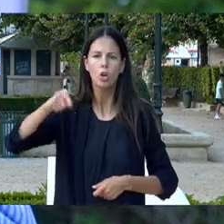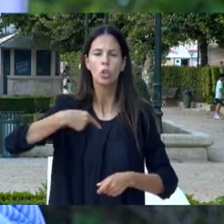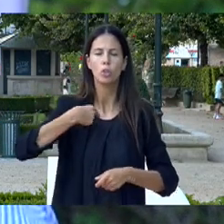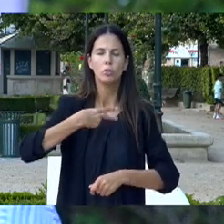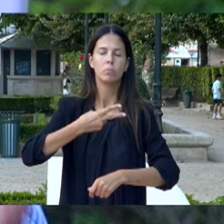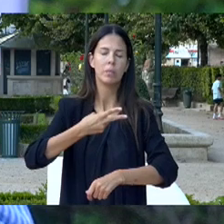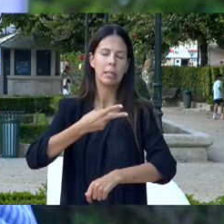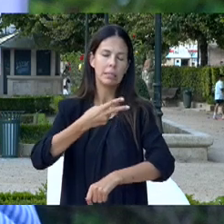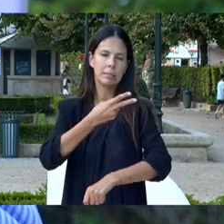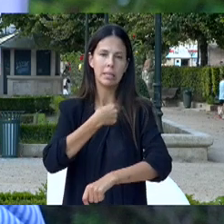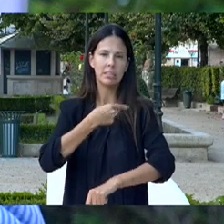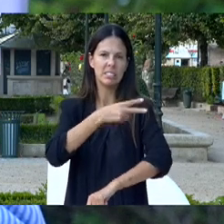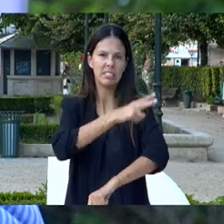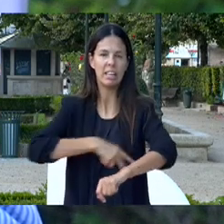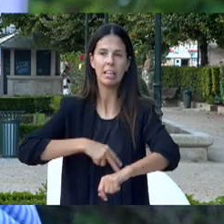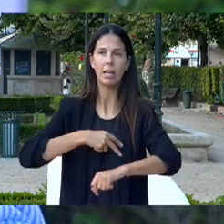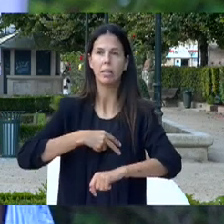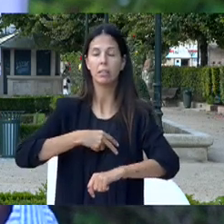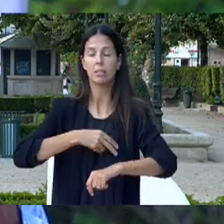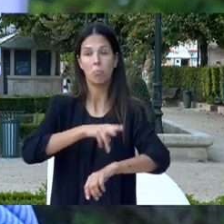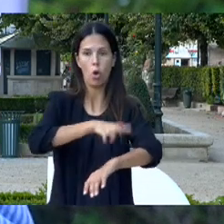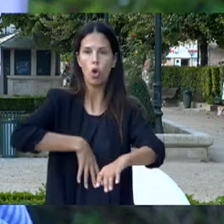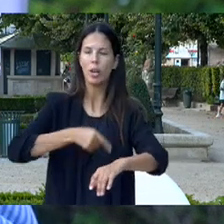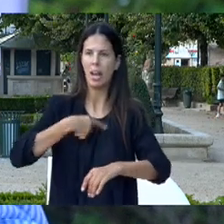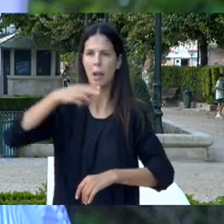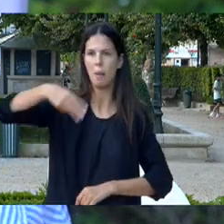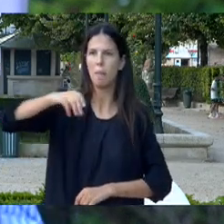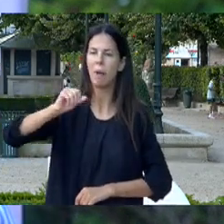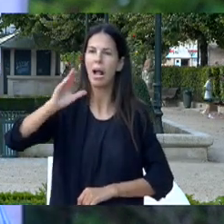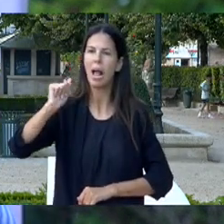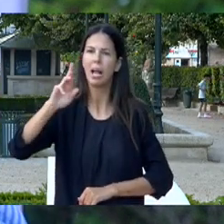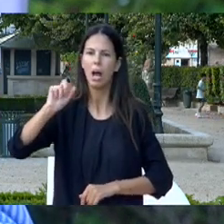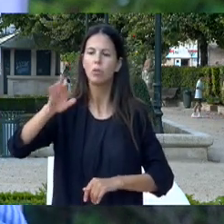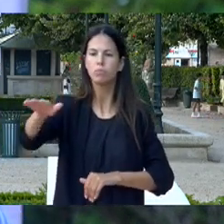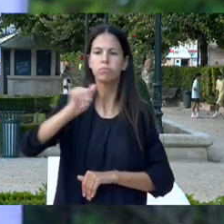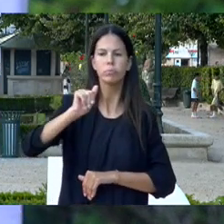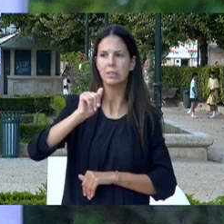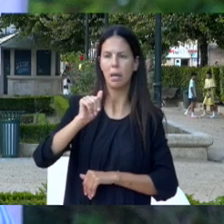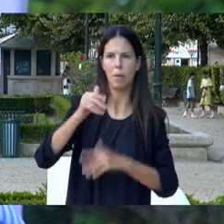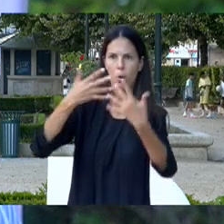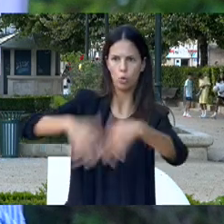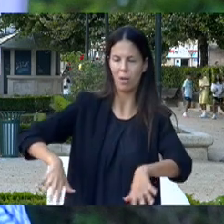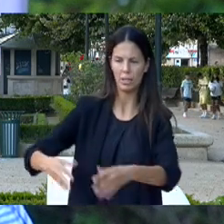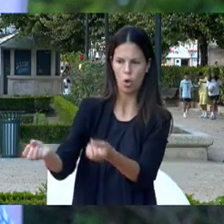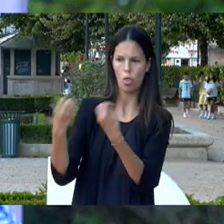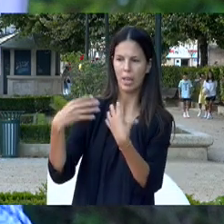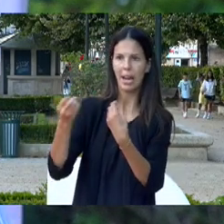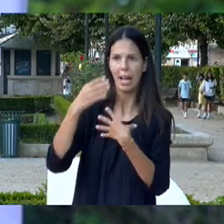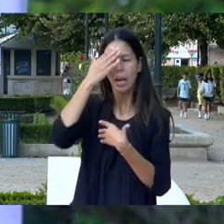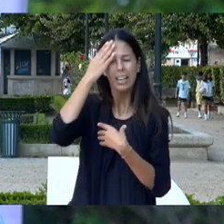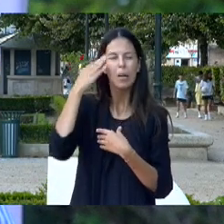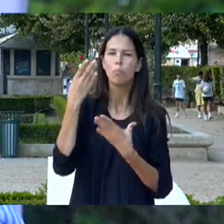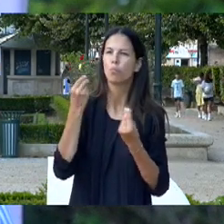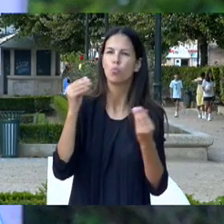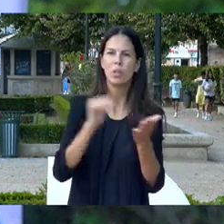coronel Macarrón, o primeiro gobernador civil que nomean, chamao inmediatamente a declarar, chama multitud